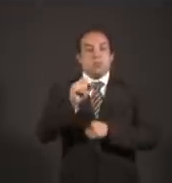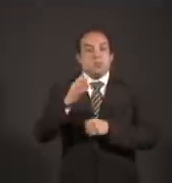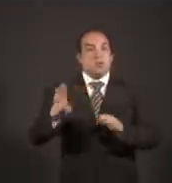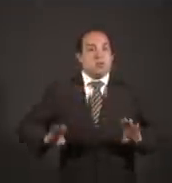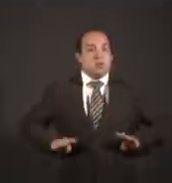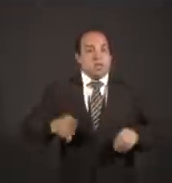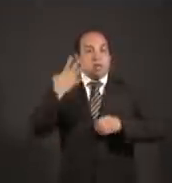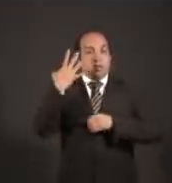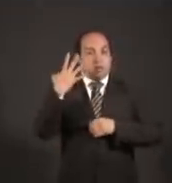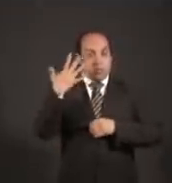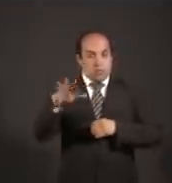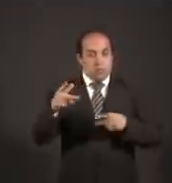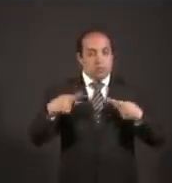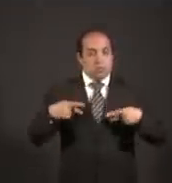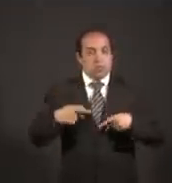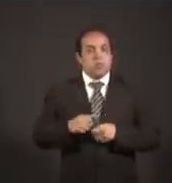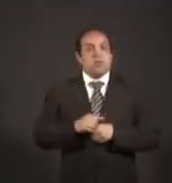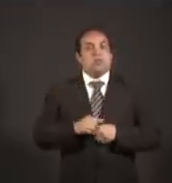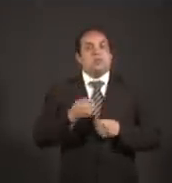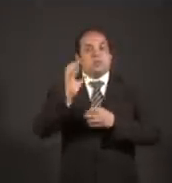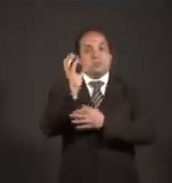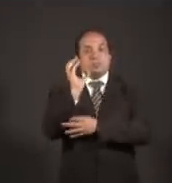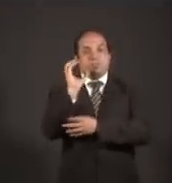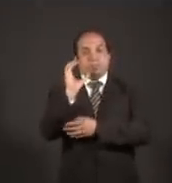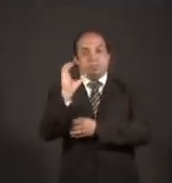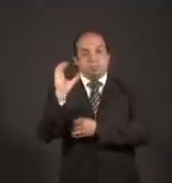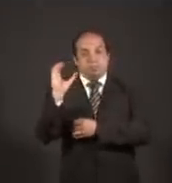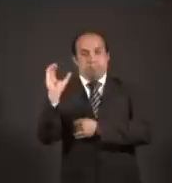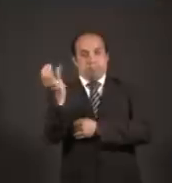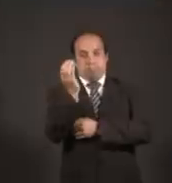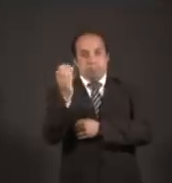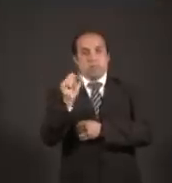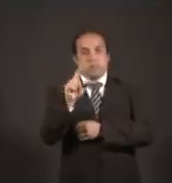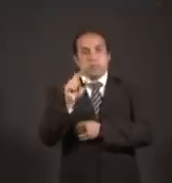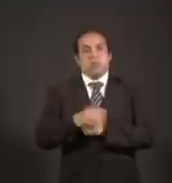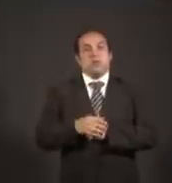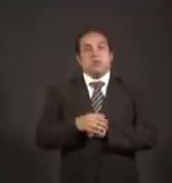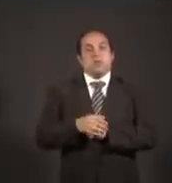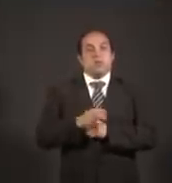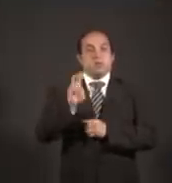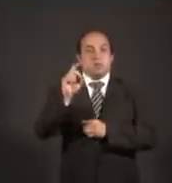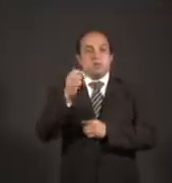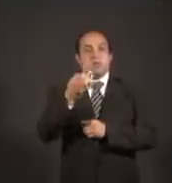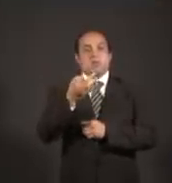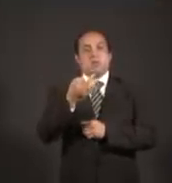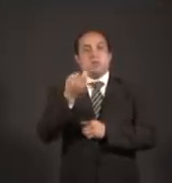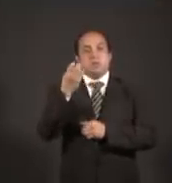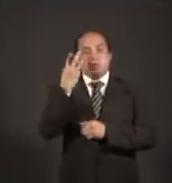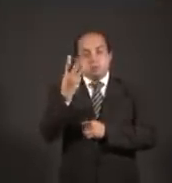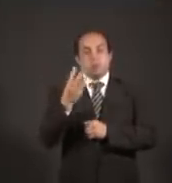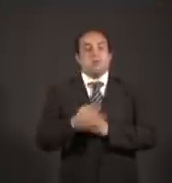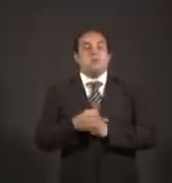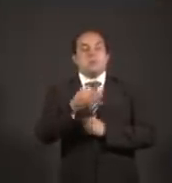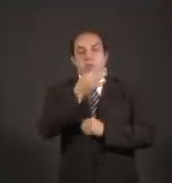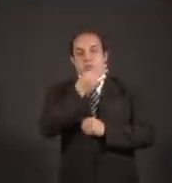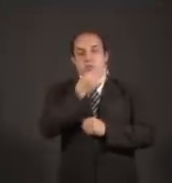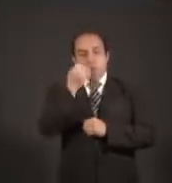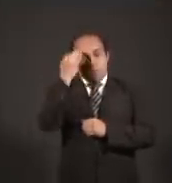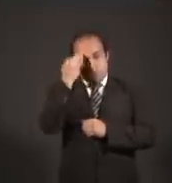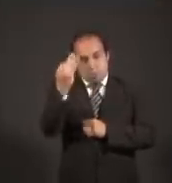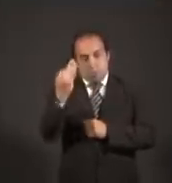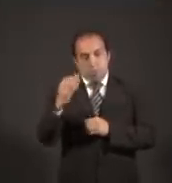cabina, 33 minutos, ya se mencionó, el tiempo de recorrido. El día de hoy estamos en la estación Campos